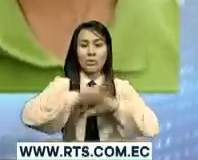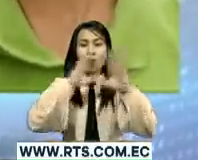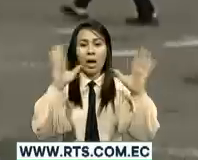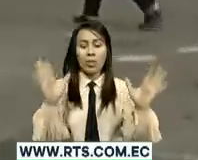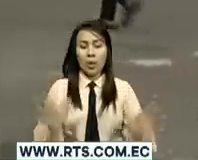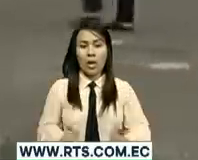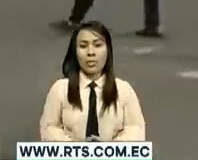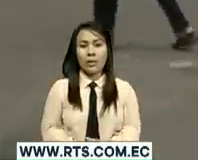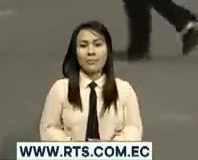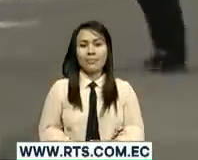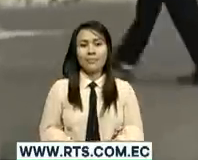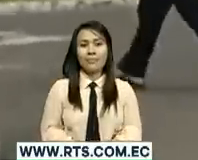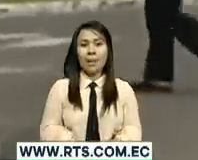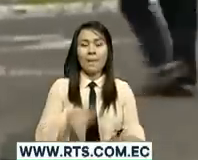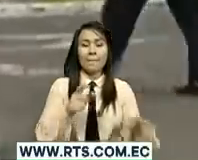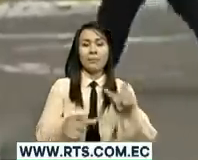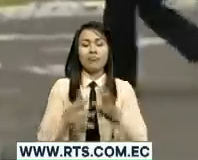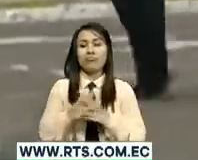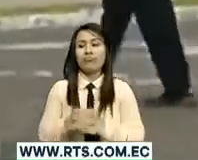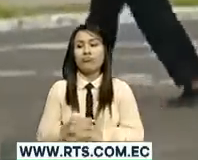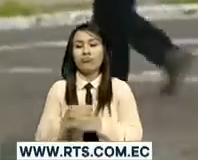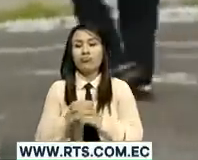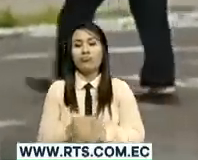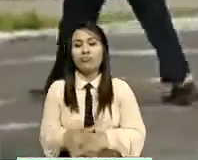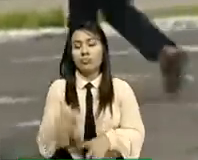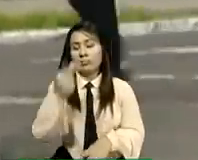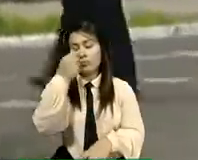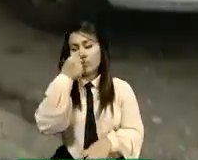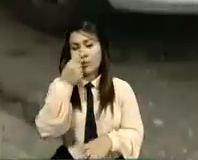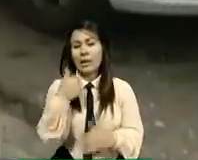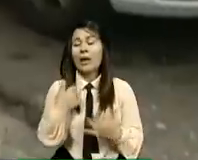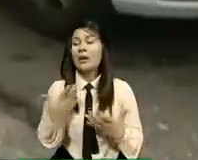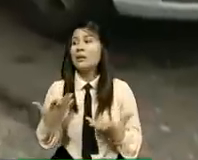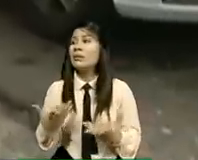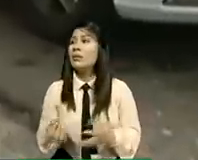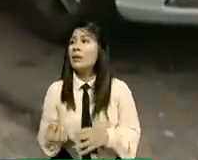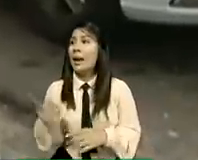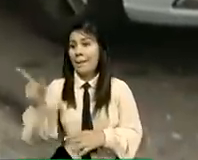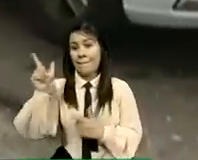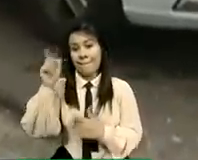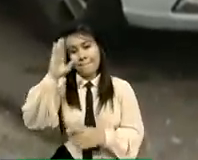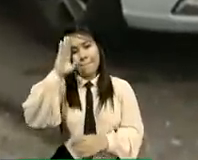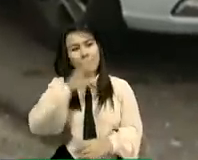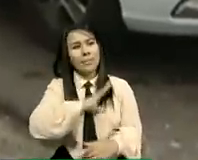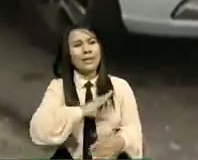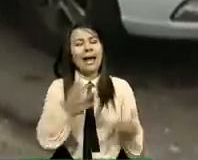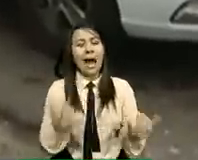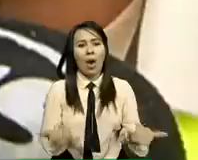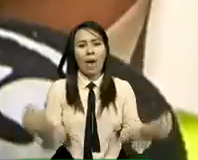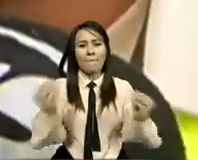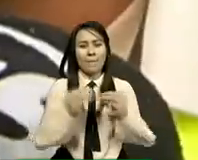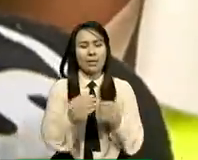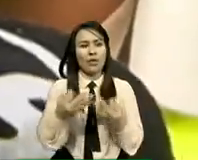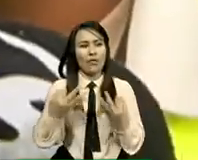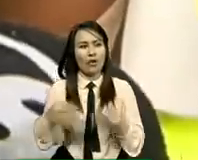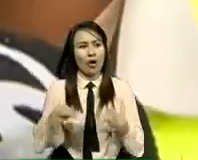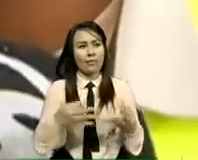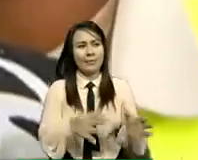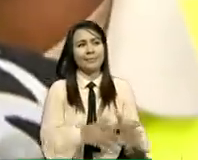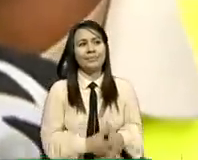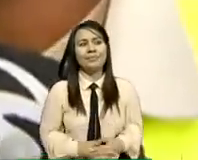creo. Acogiendo el clamor de los ciudadanos, agentes del orden ejecutarán una nueva medida. Vamos a